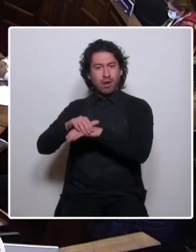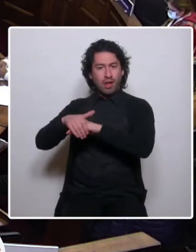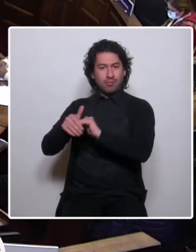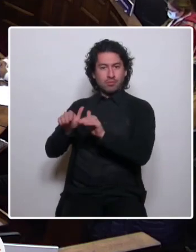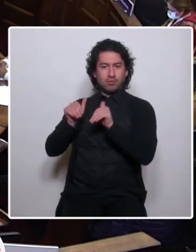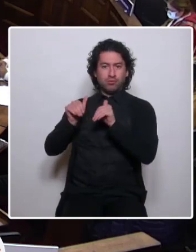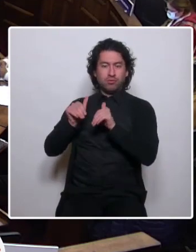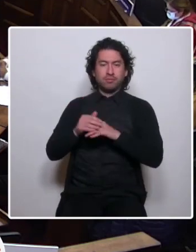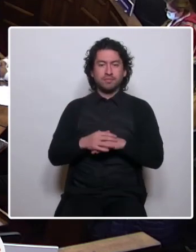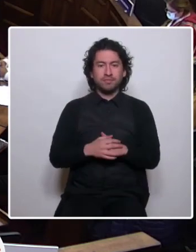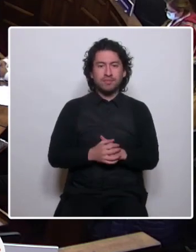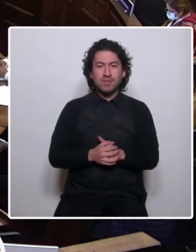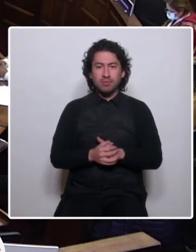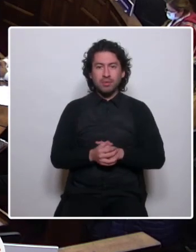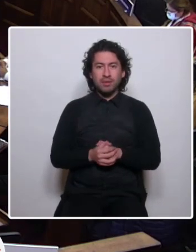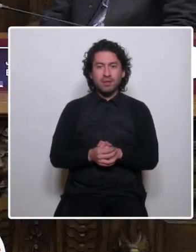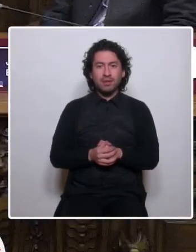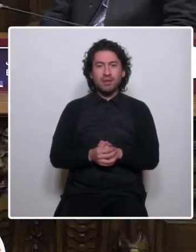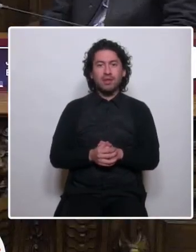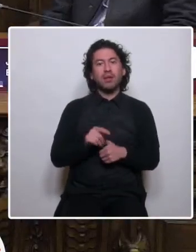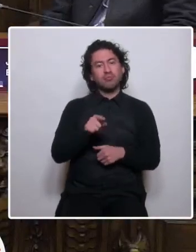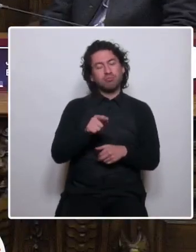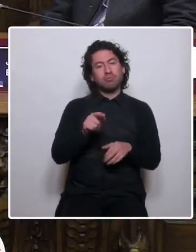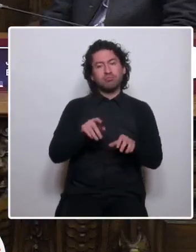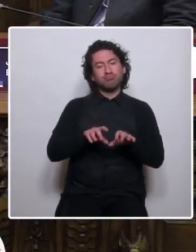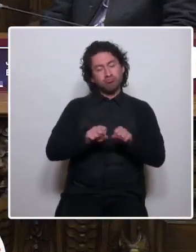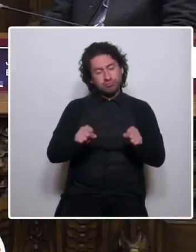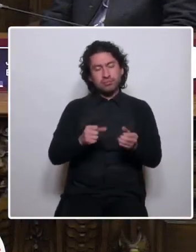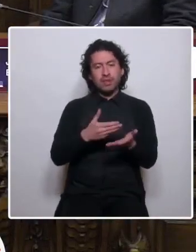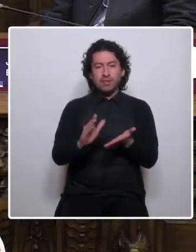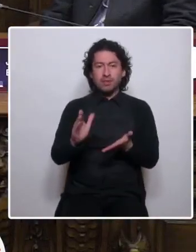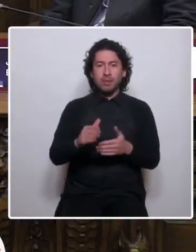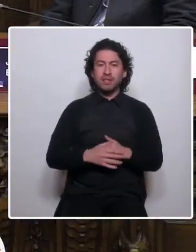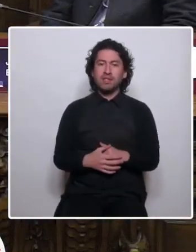abstenciones. Queda rechazado.